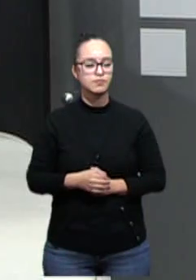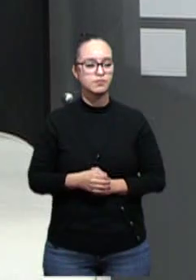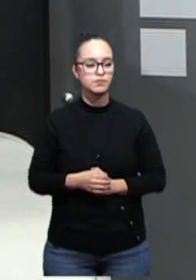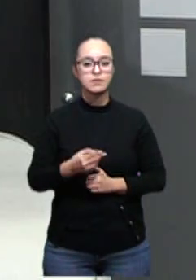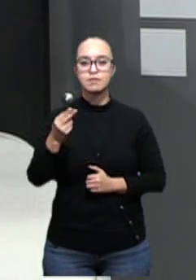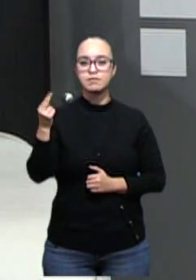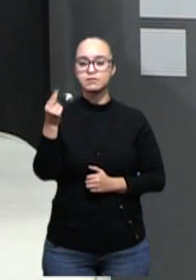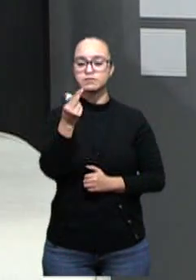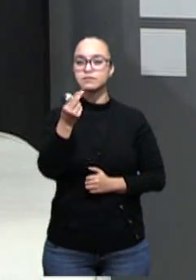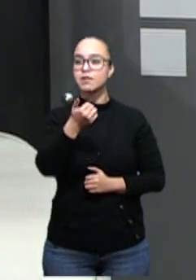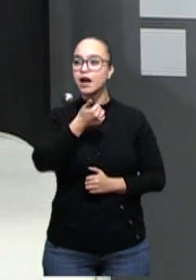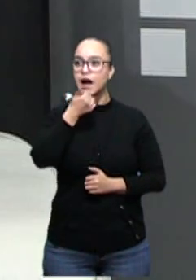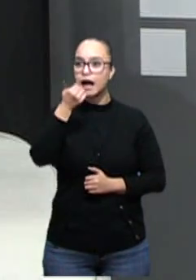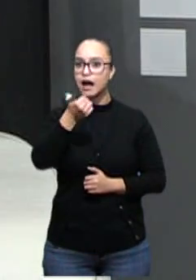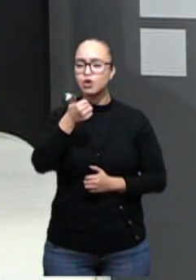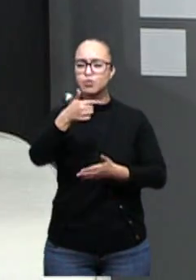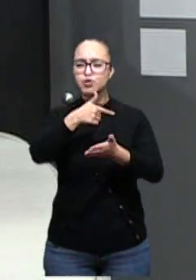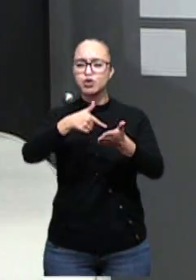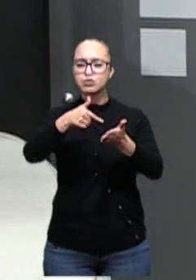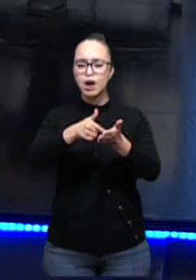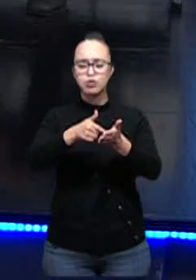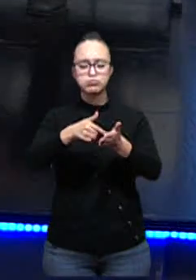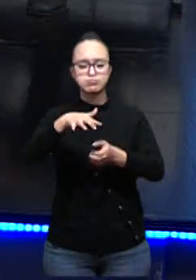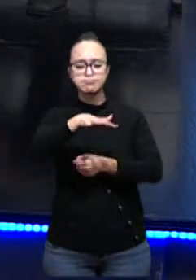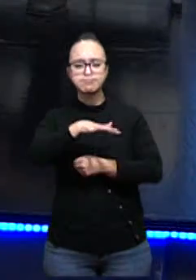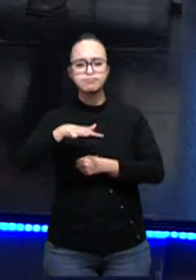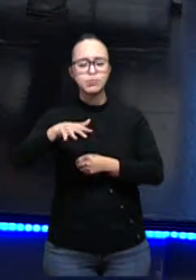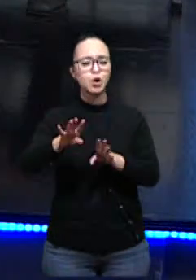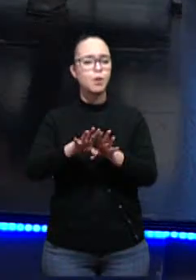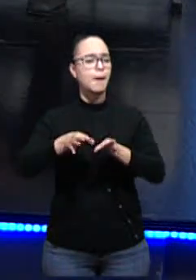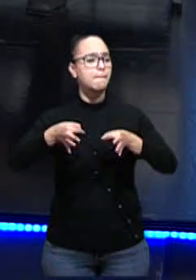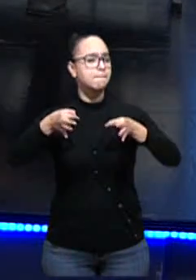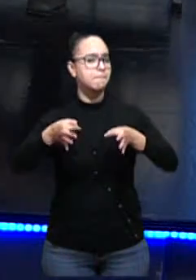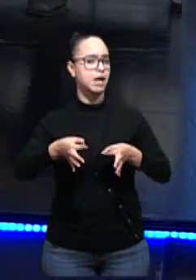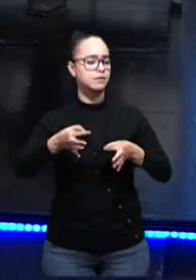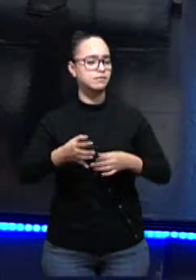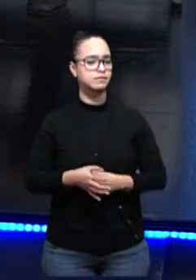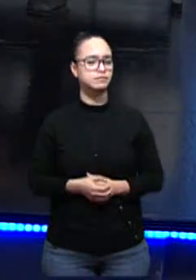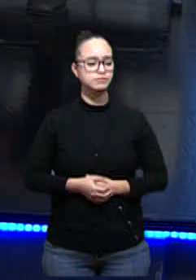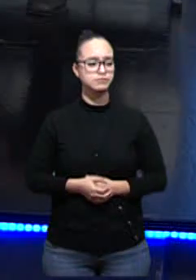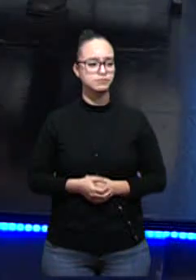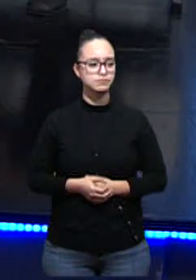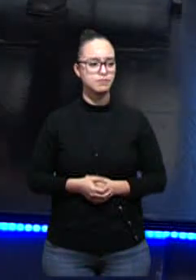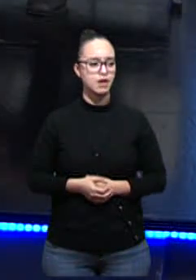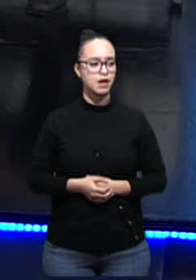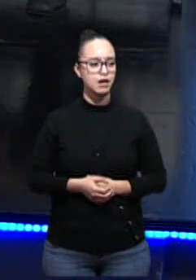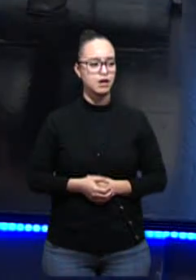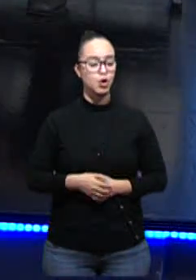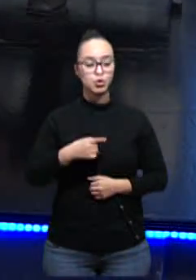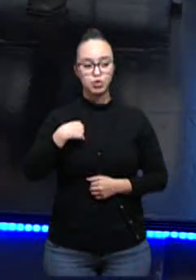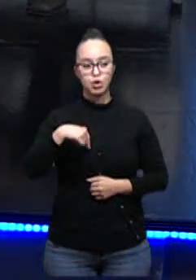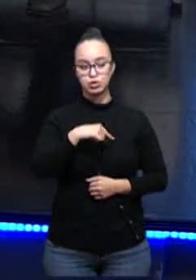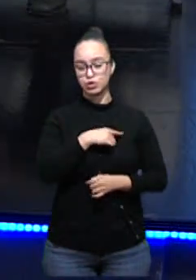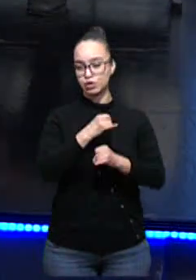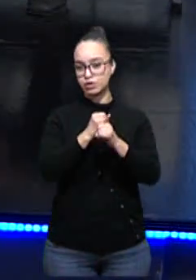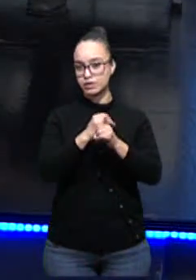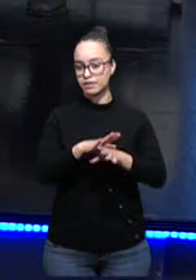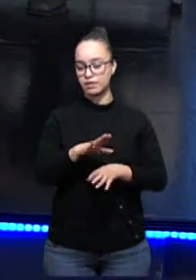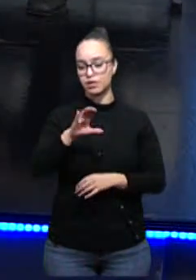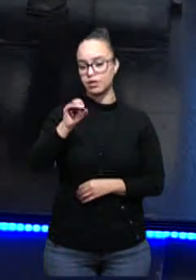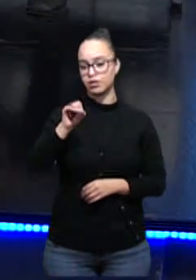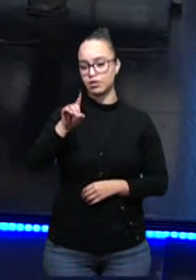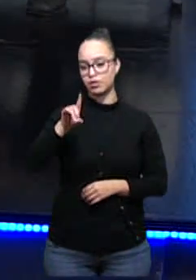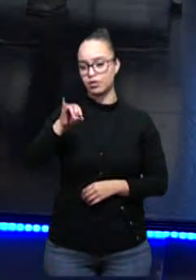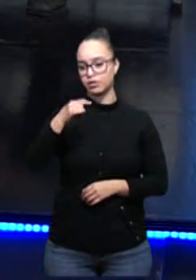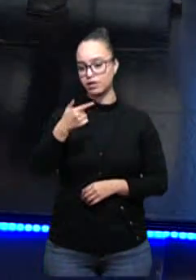ofrecerle a nuestros alumnos espacios dignos. Ya que has tocado este punto, directora, le tenemos información también al auditorio